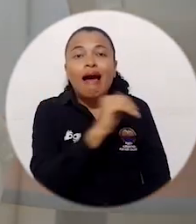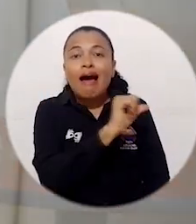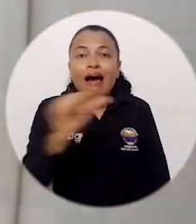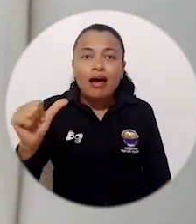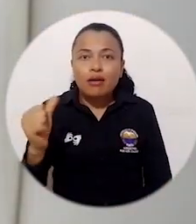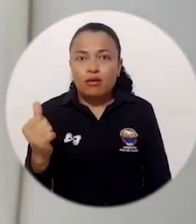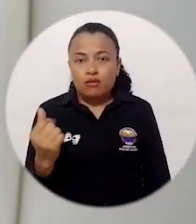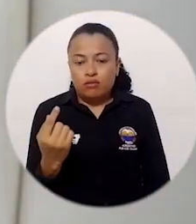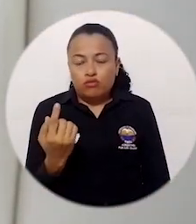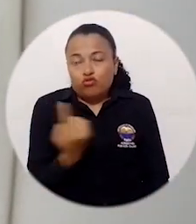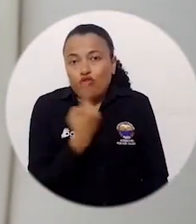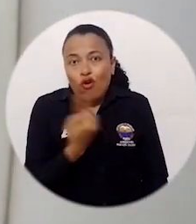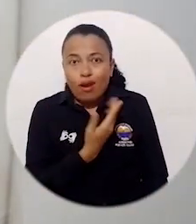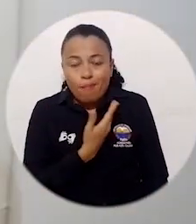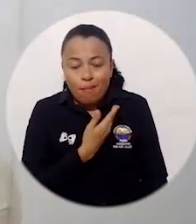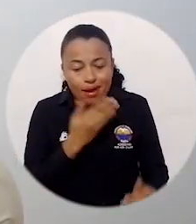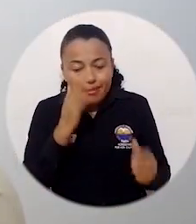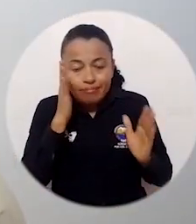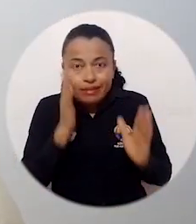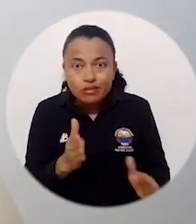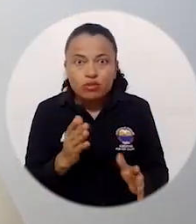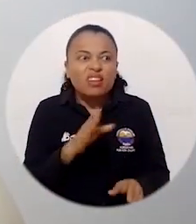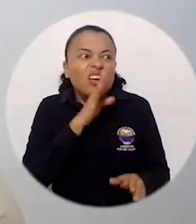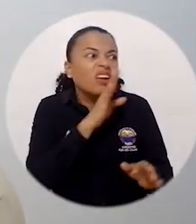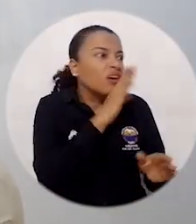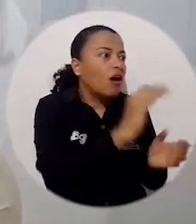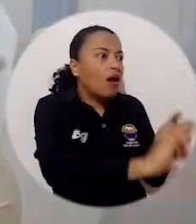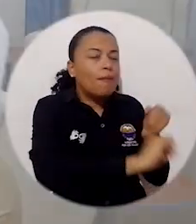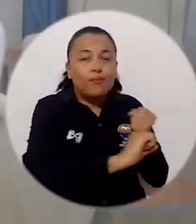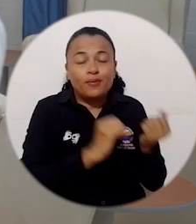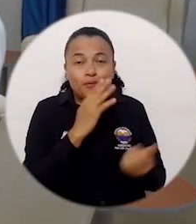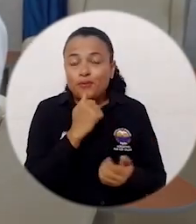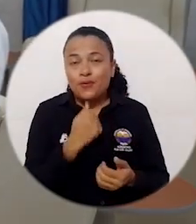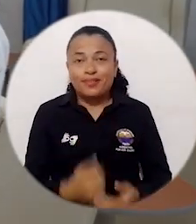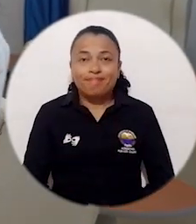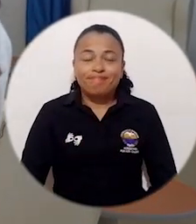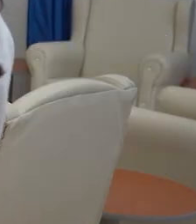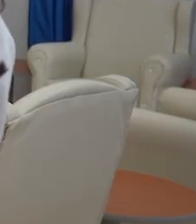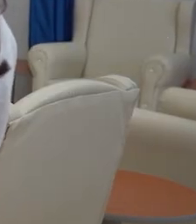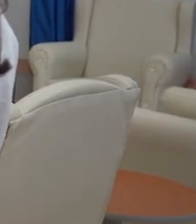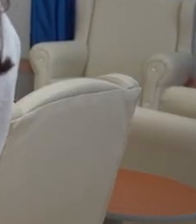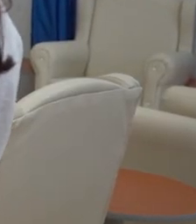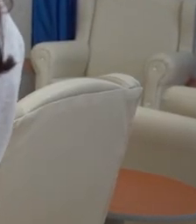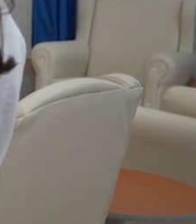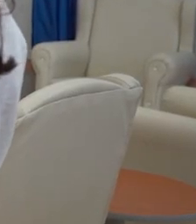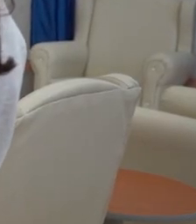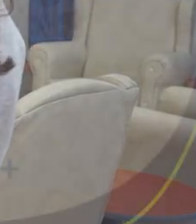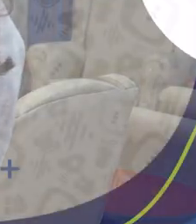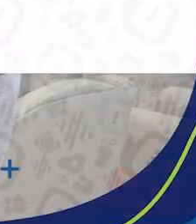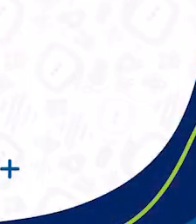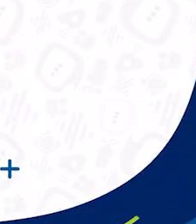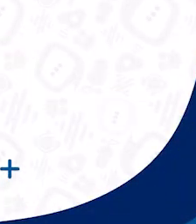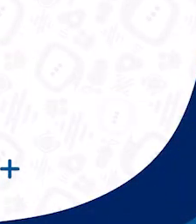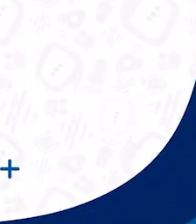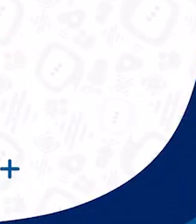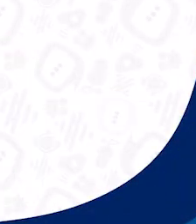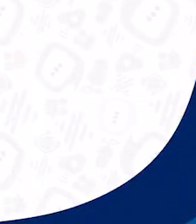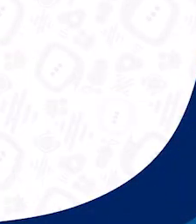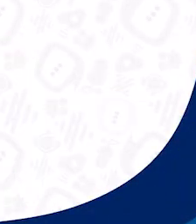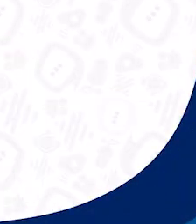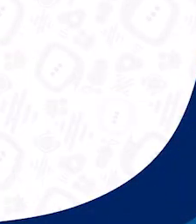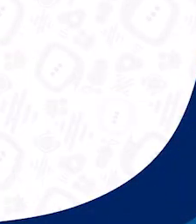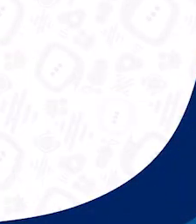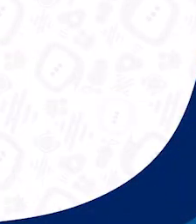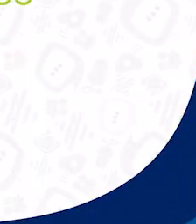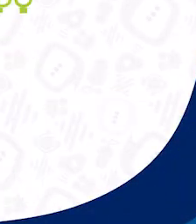madres solteras y no cuentan con apoyo de nadie para cuidar a sus hijos aún más incluyente e innovadora